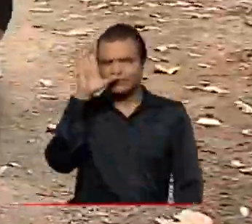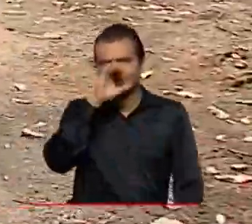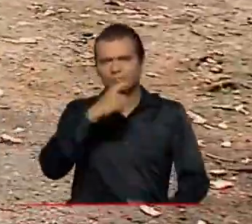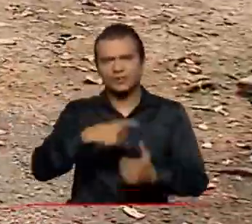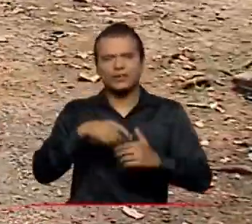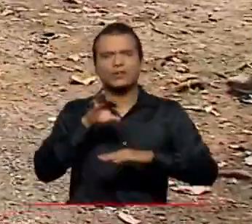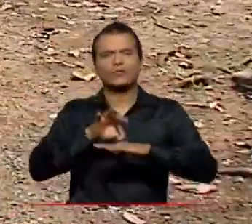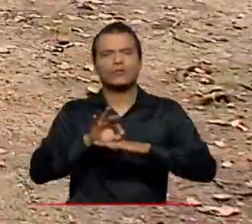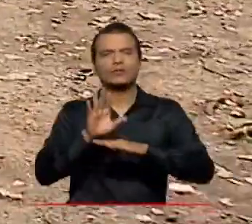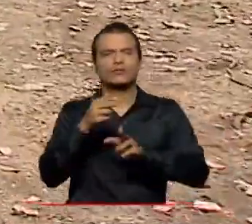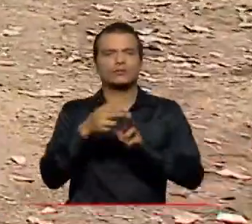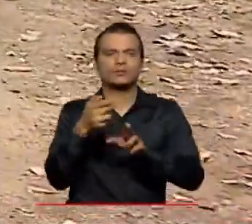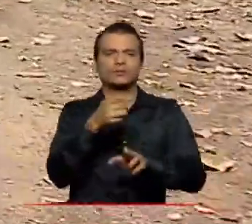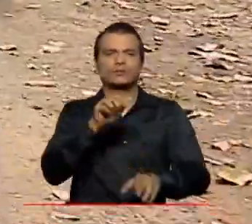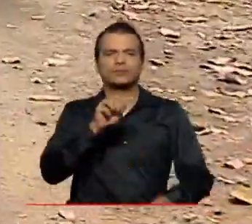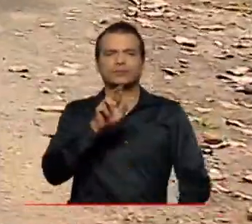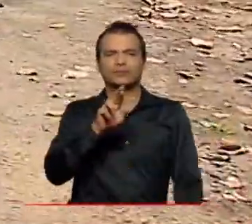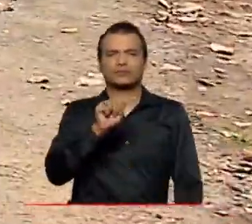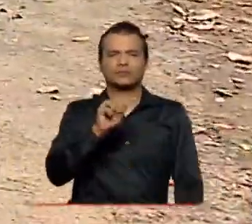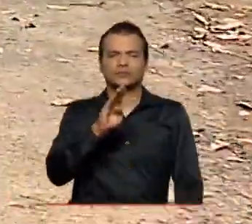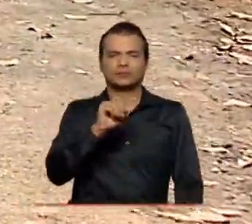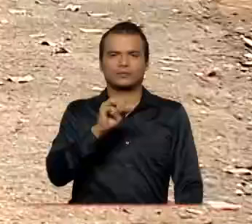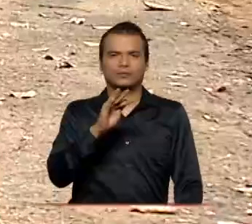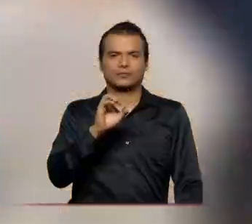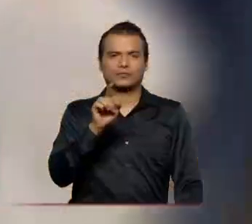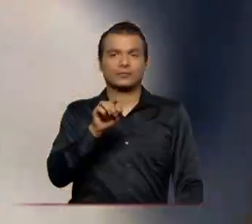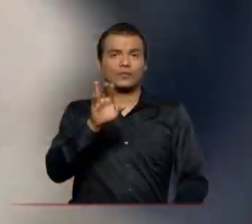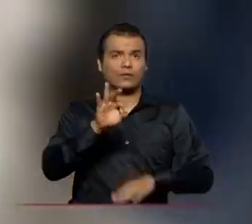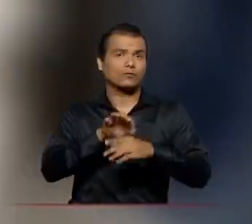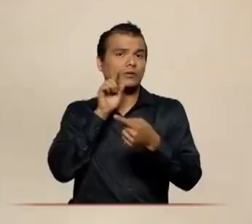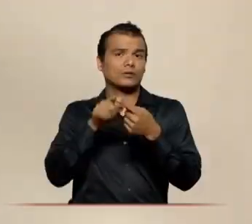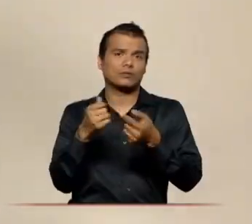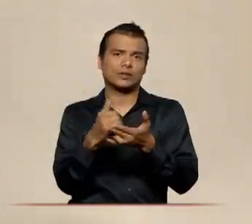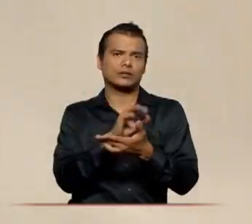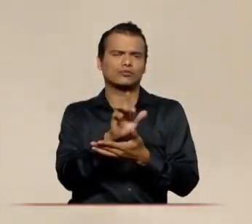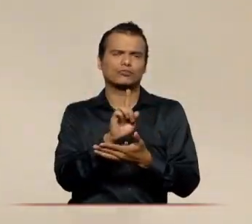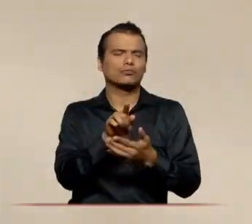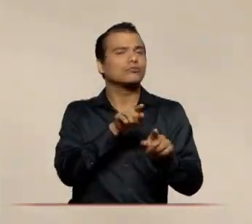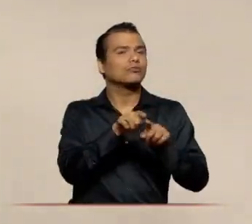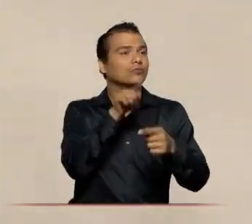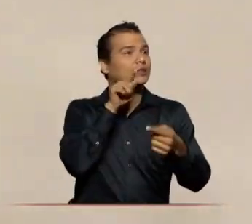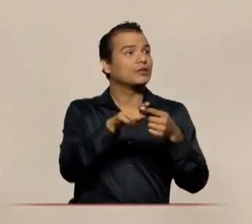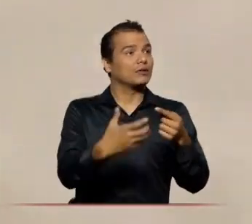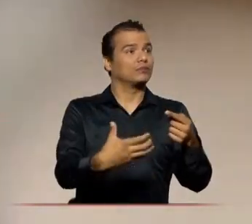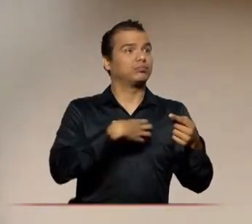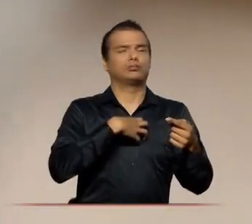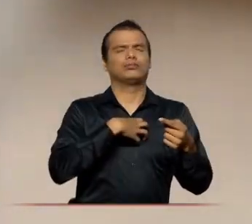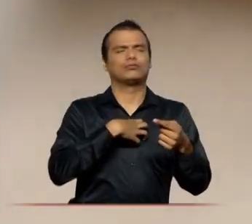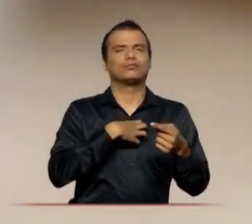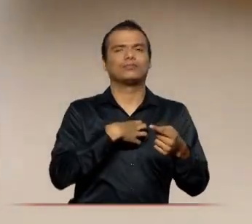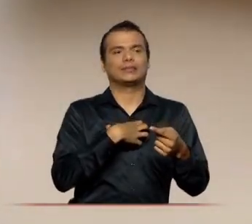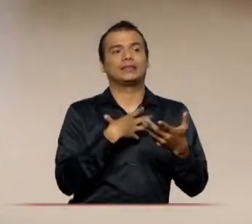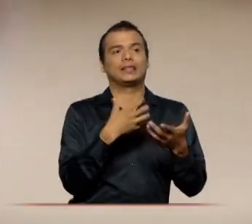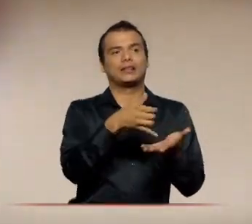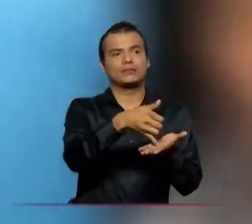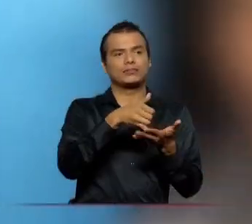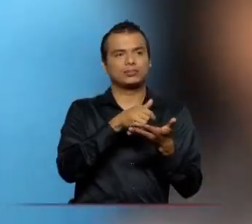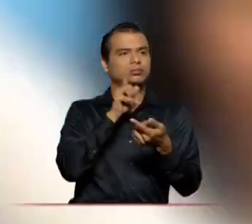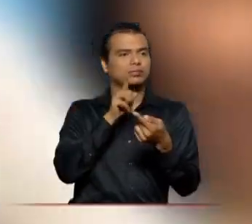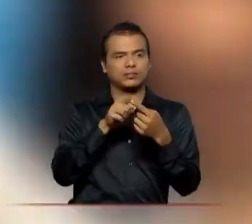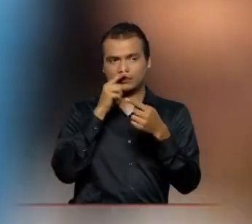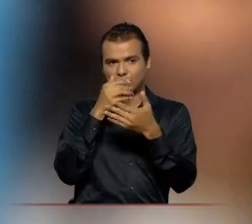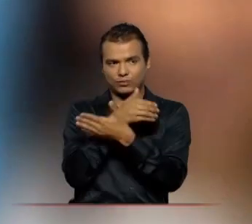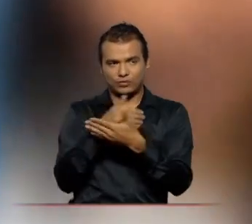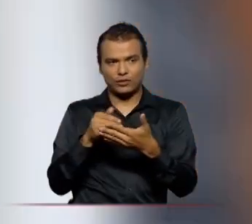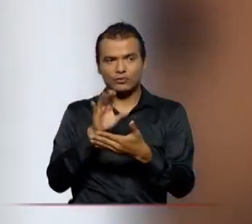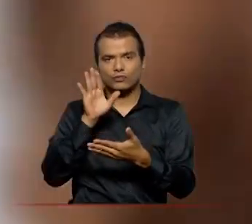Garabatos Azules, una entidad sin ánimo de lucro que no compiten por la medalla, sino para obtener recursos por la salud de niños y